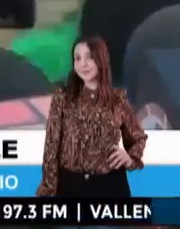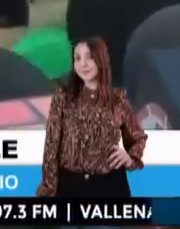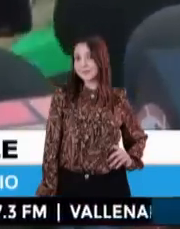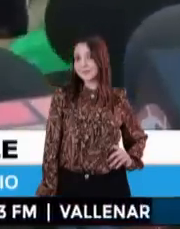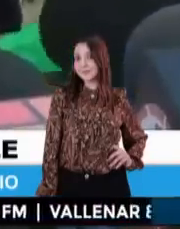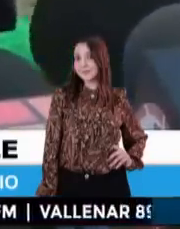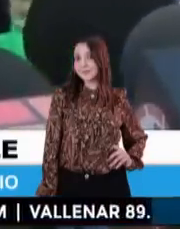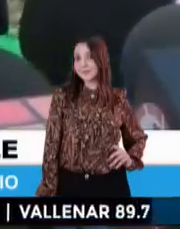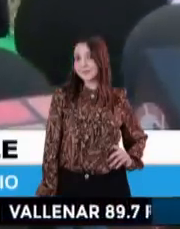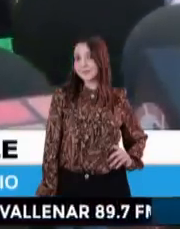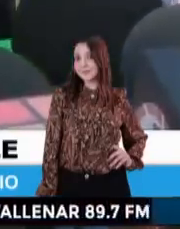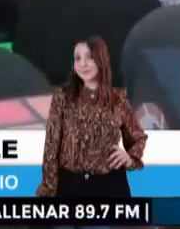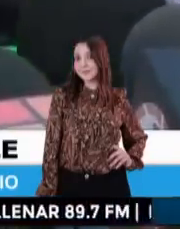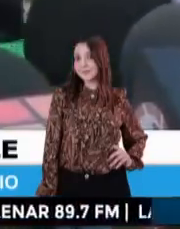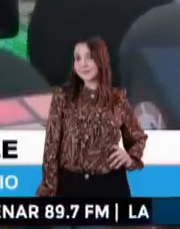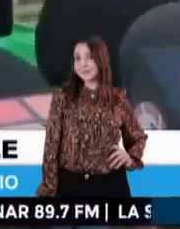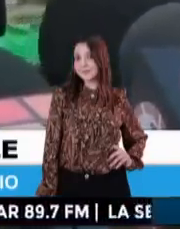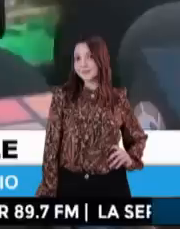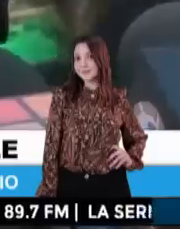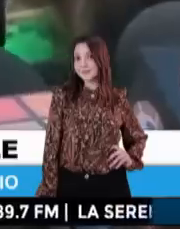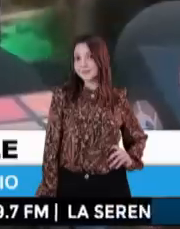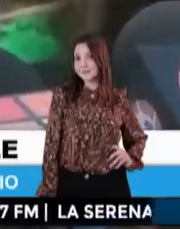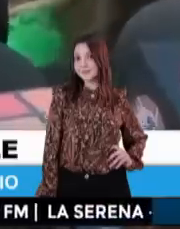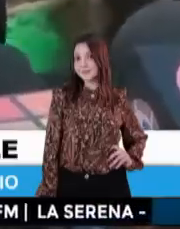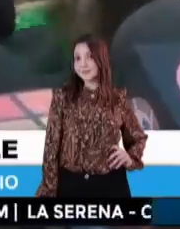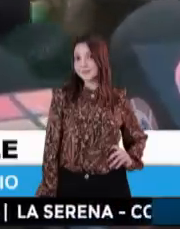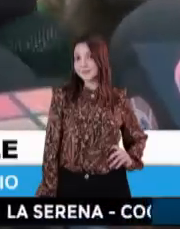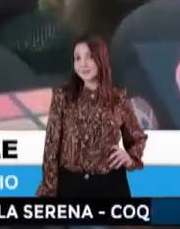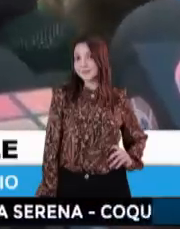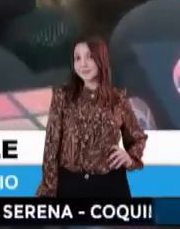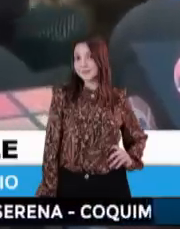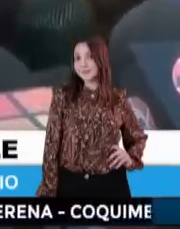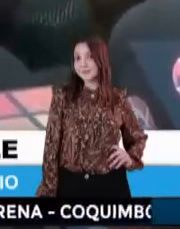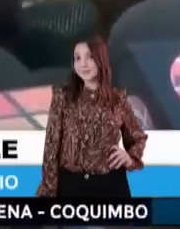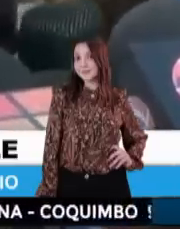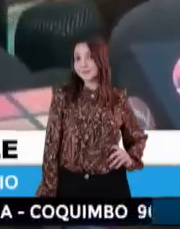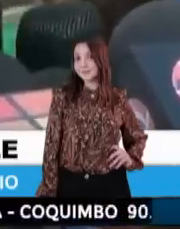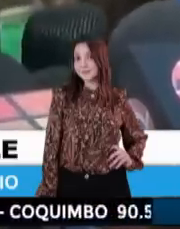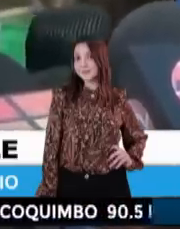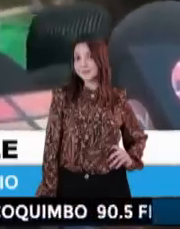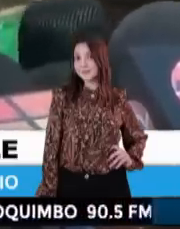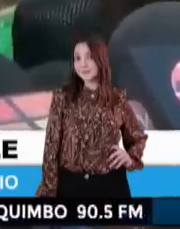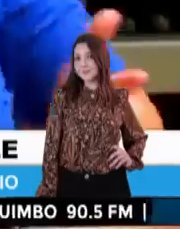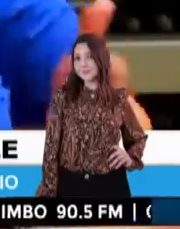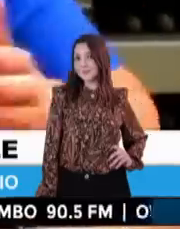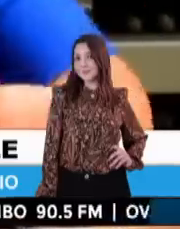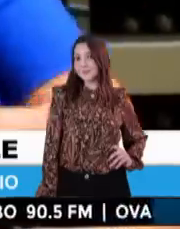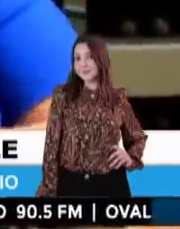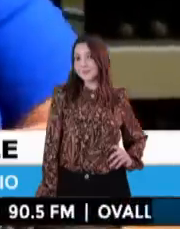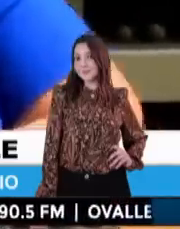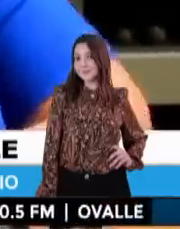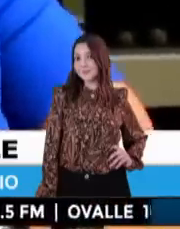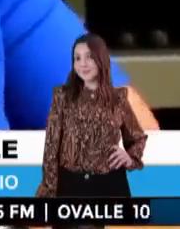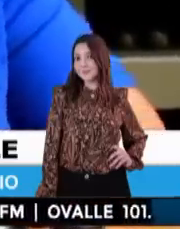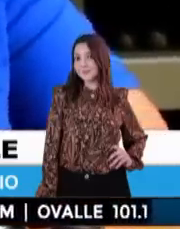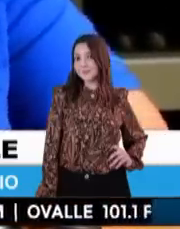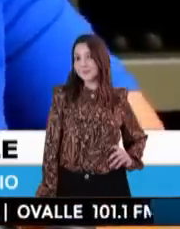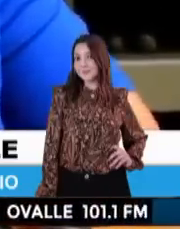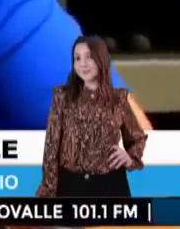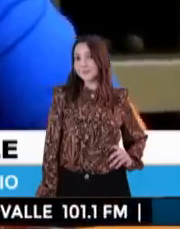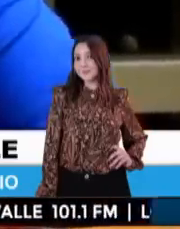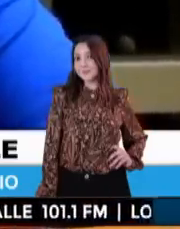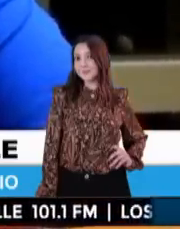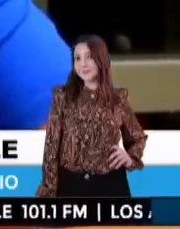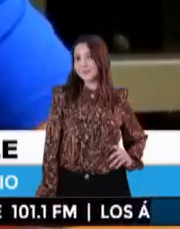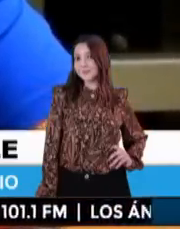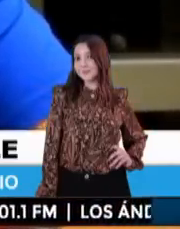lograr determinar quiénes son o no son los responsables en el tratamiento de esta filtración de información gubernamental, los senadores de la Comisión